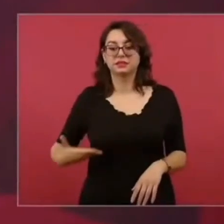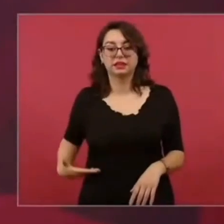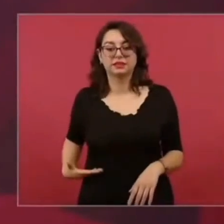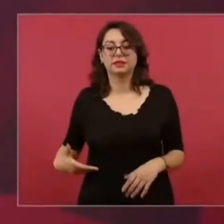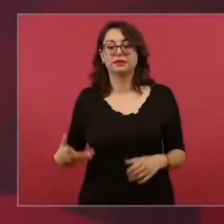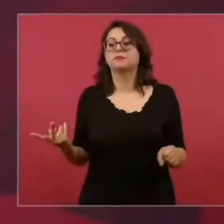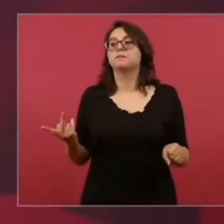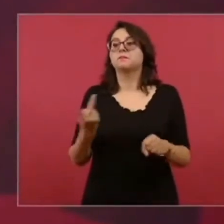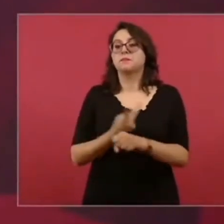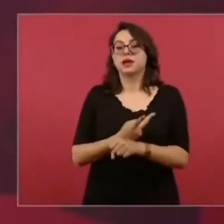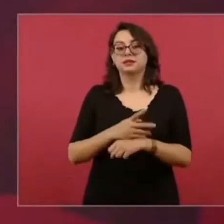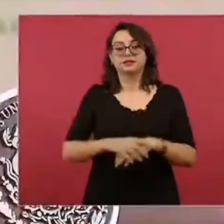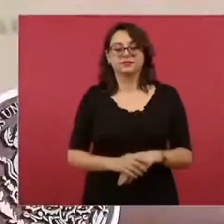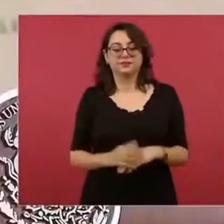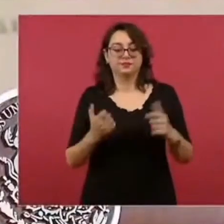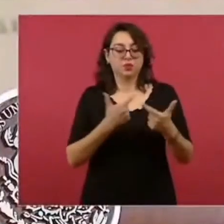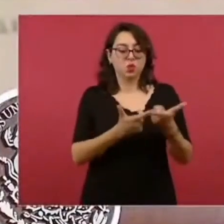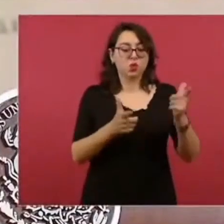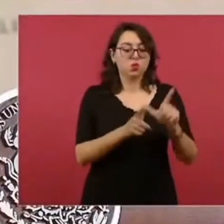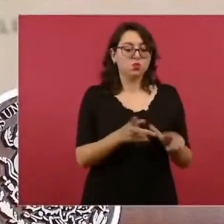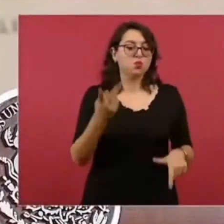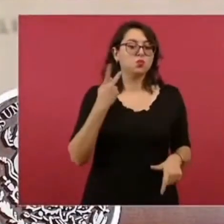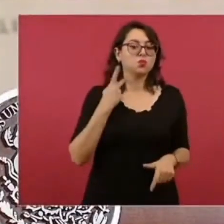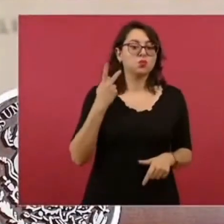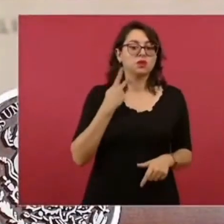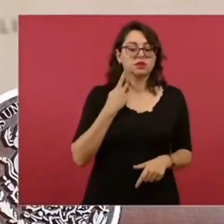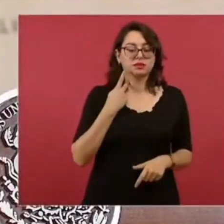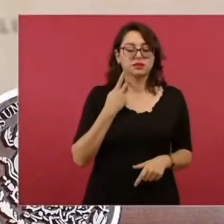que le entregó